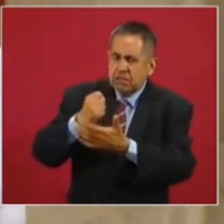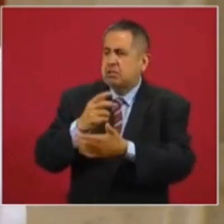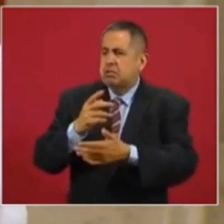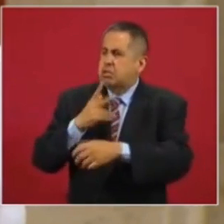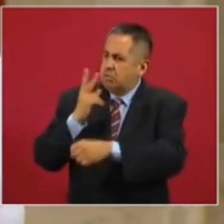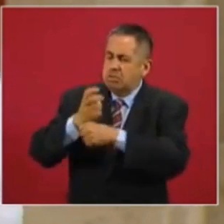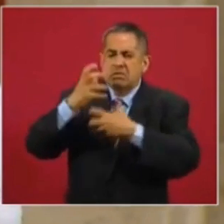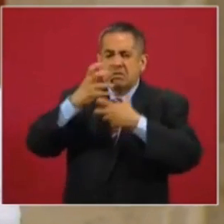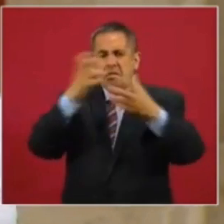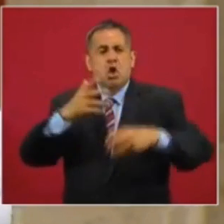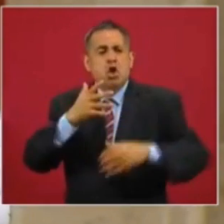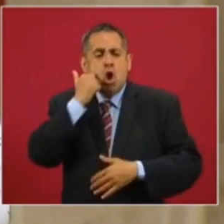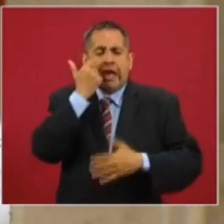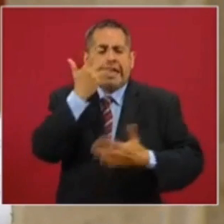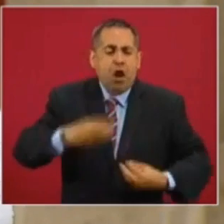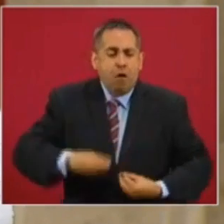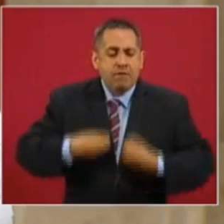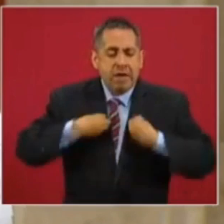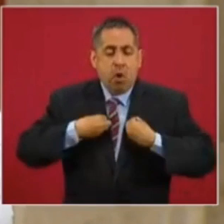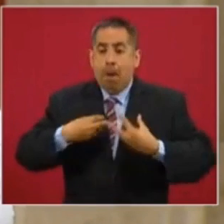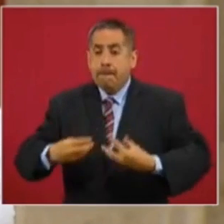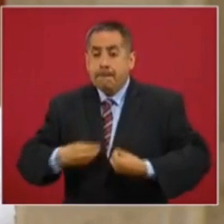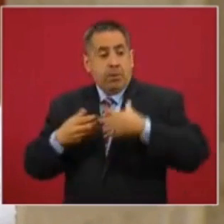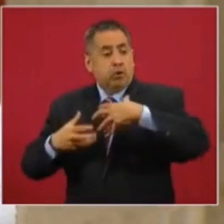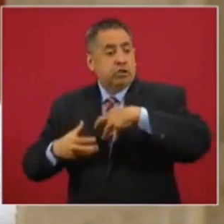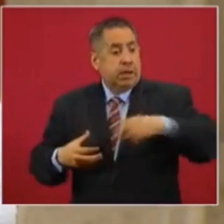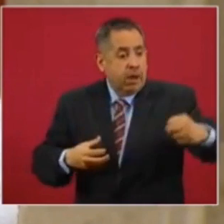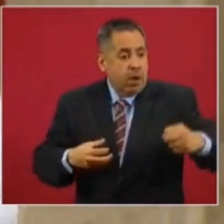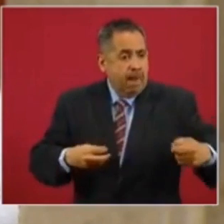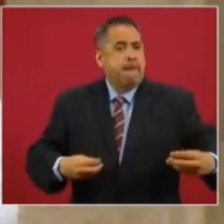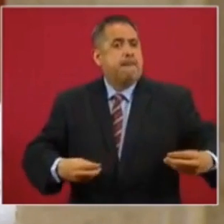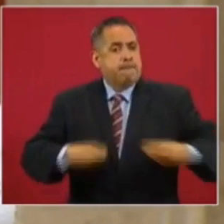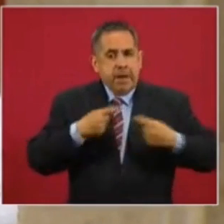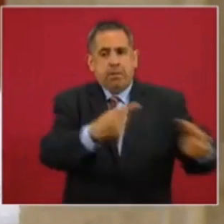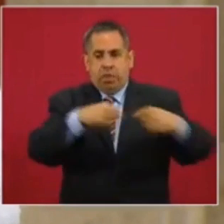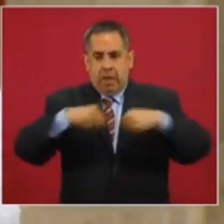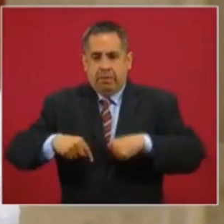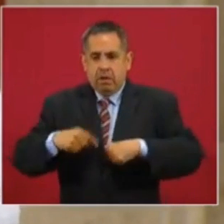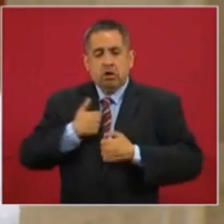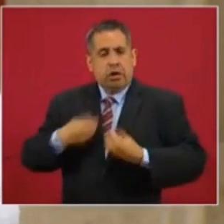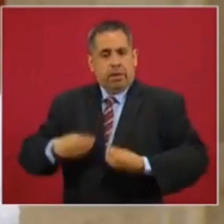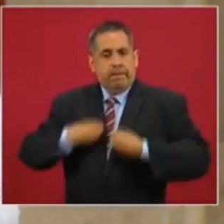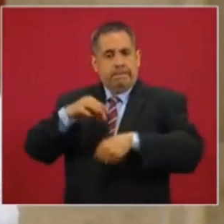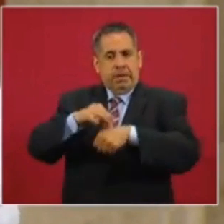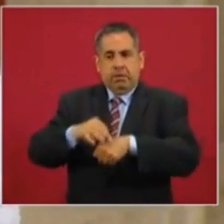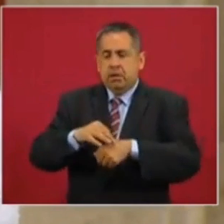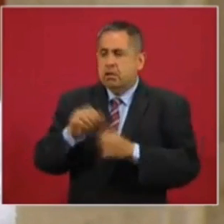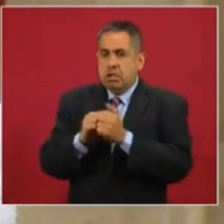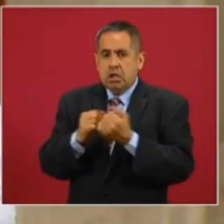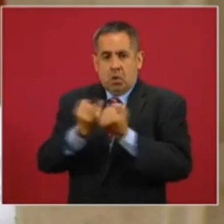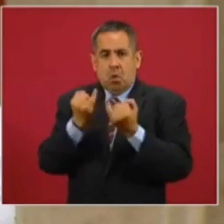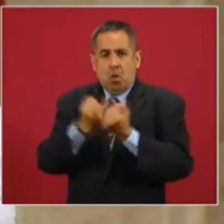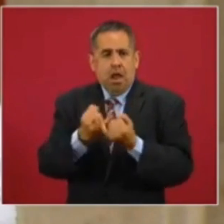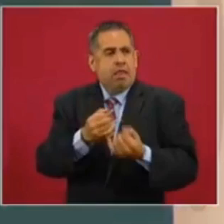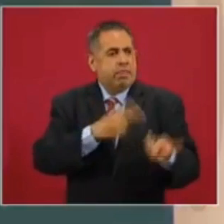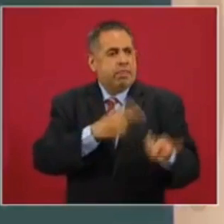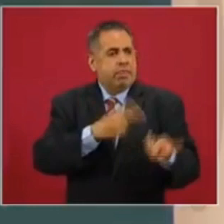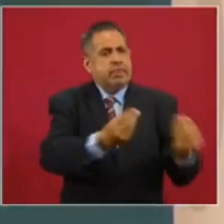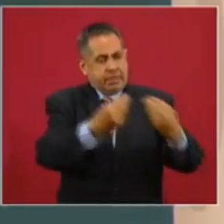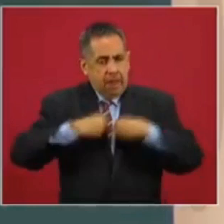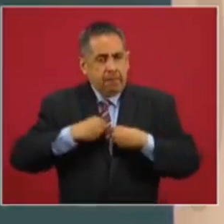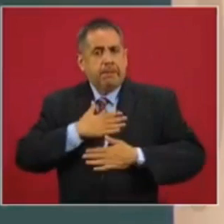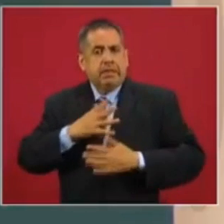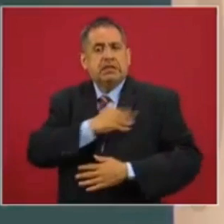quién los queremos vivos porque así se los llevaron que no lo regresen así como se lo llevaron tienen que regresarlo